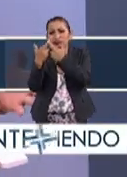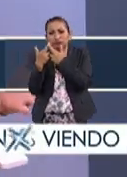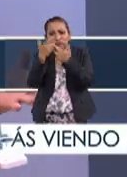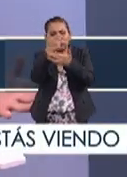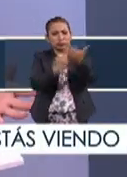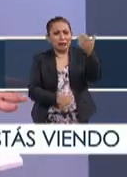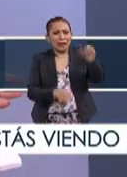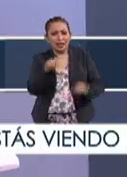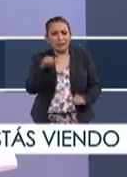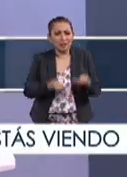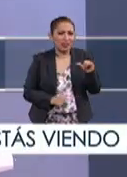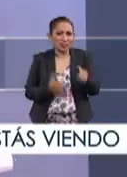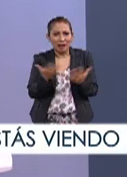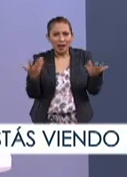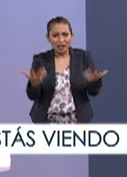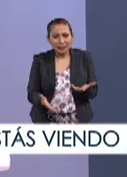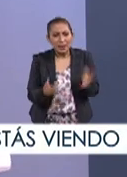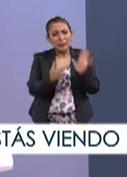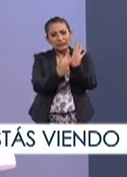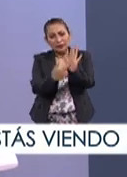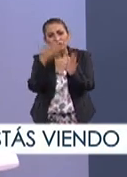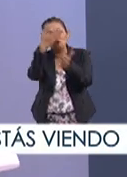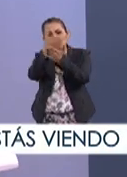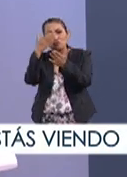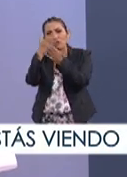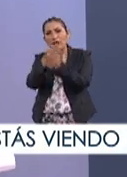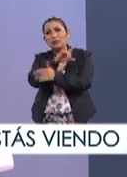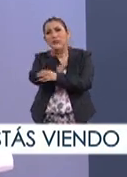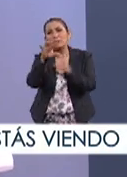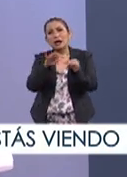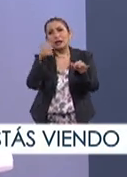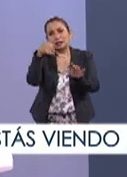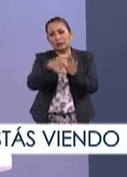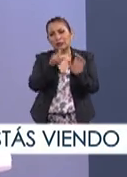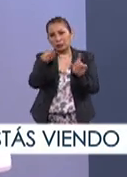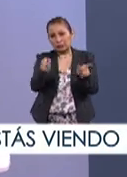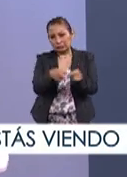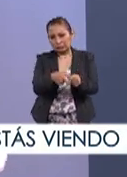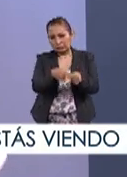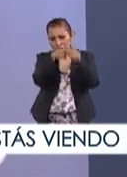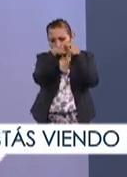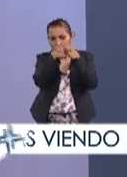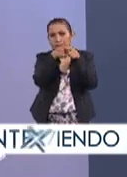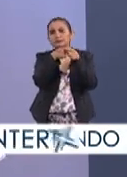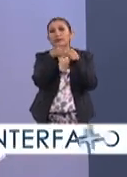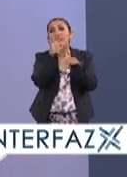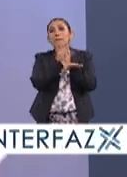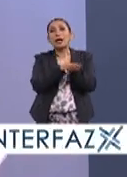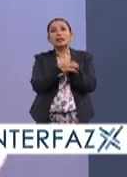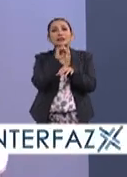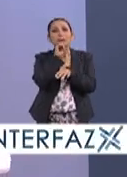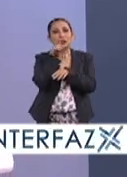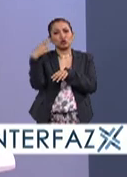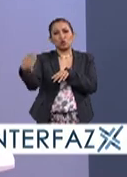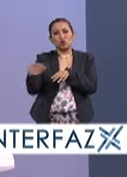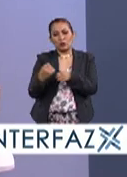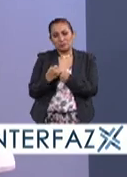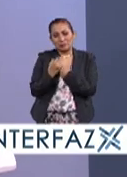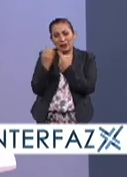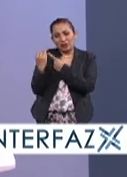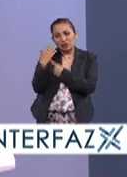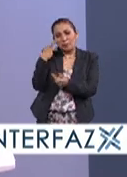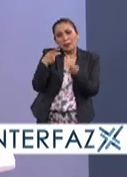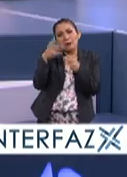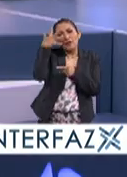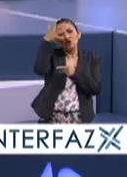lista de actividades por realizar, de presentaciones, y nos gustaría que nos contara un poco más después de esta breve pausa y también un poco de su inspiración y de